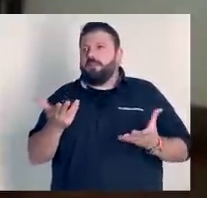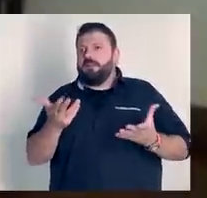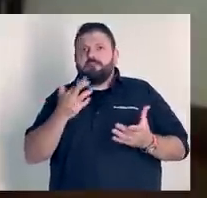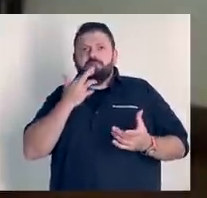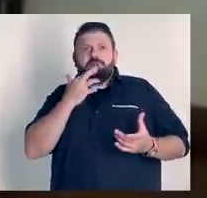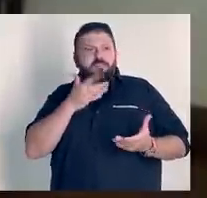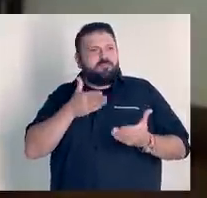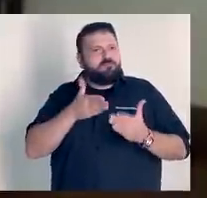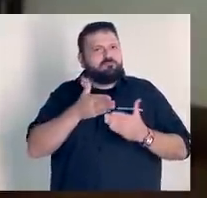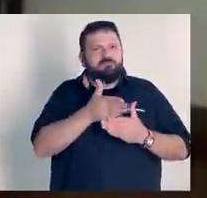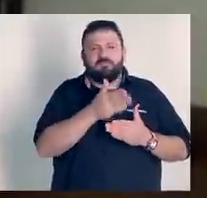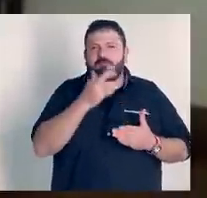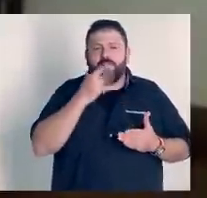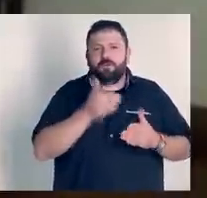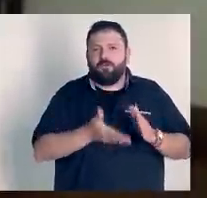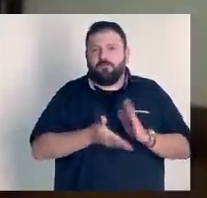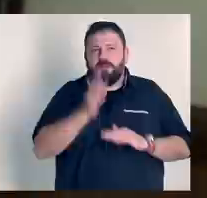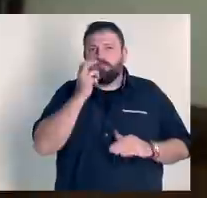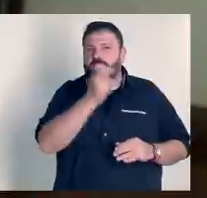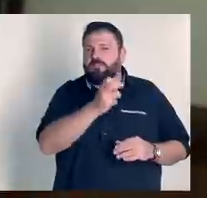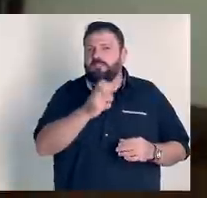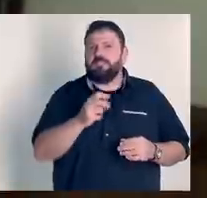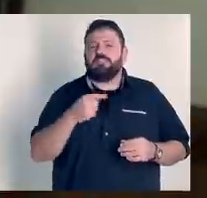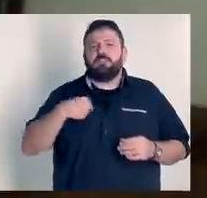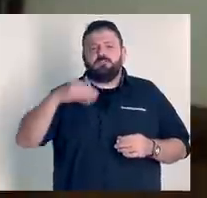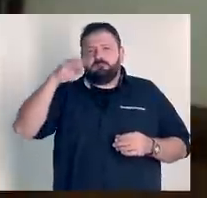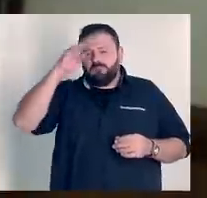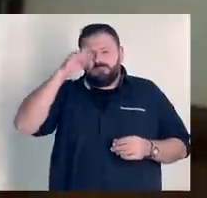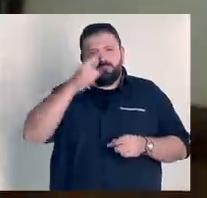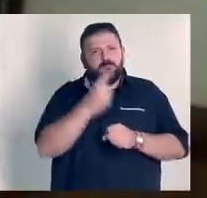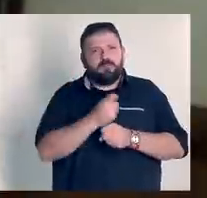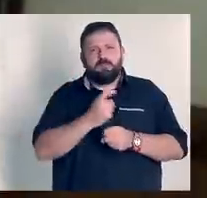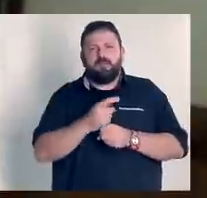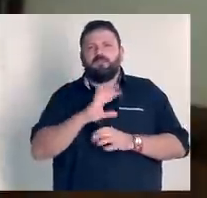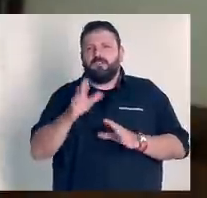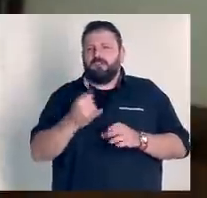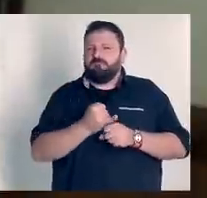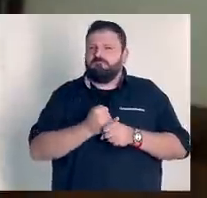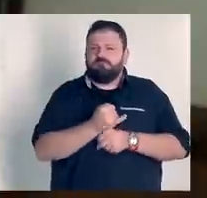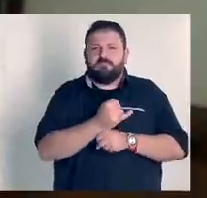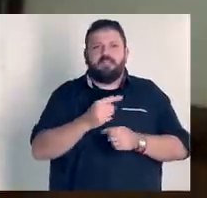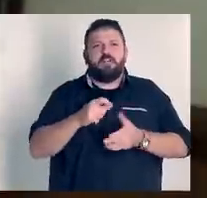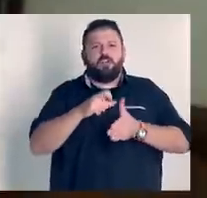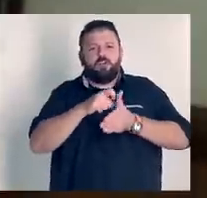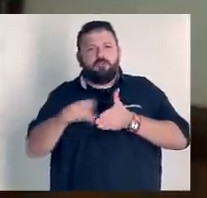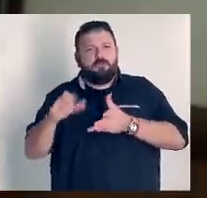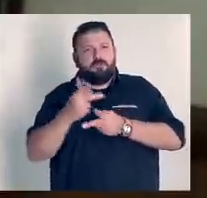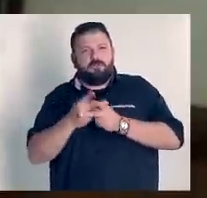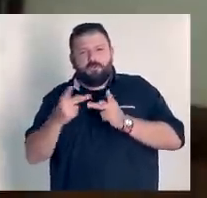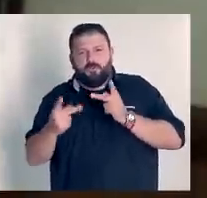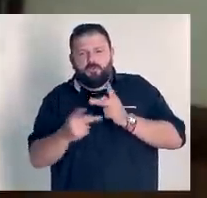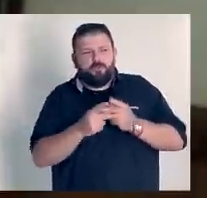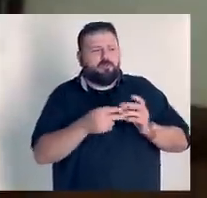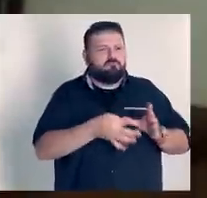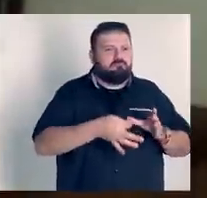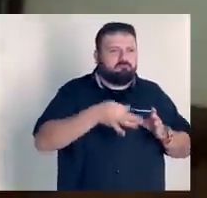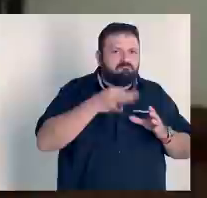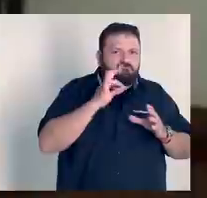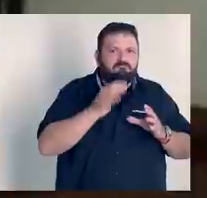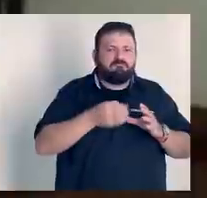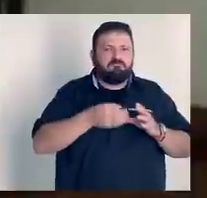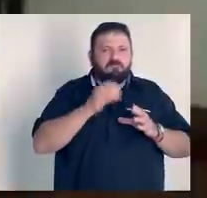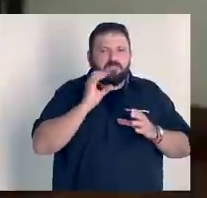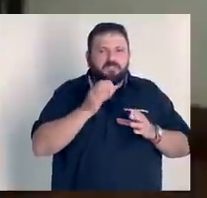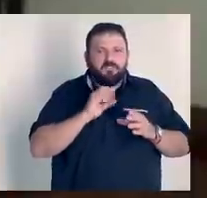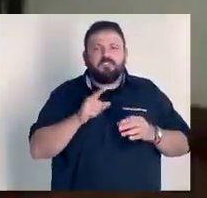podíamos dar el lujo de fallar, así que lo primero que hicimos fue empezar a tomar el producto. Empecé a tomar el café, tenía yo